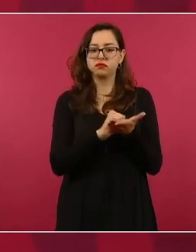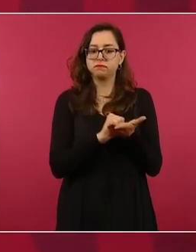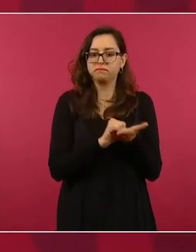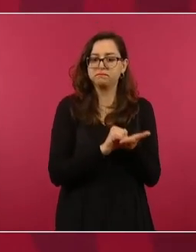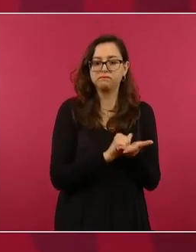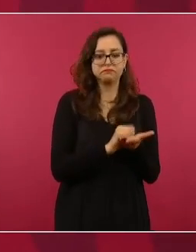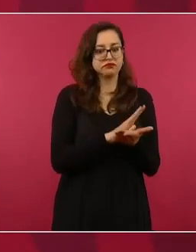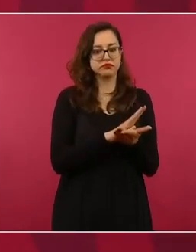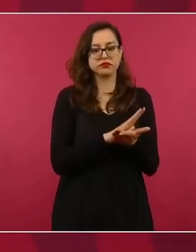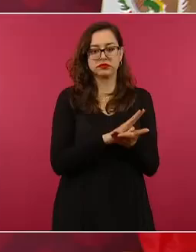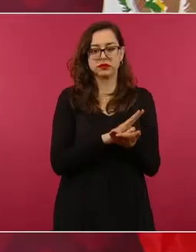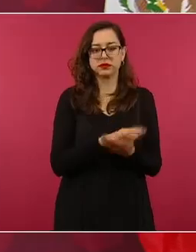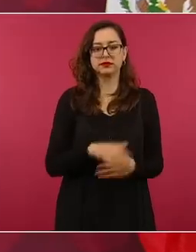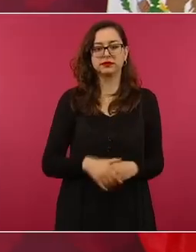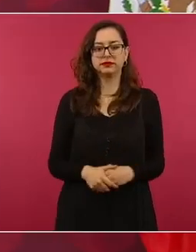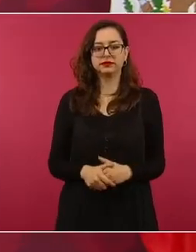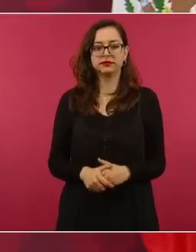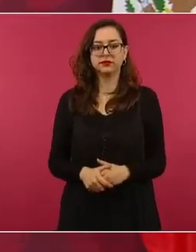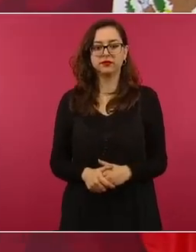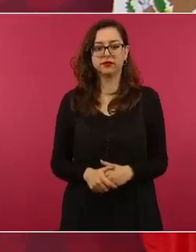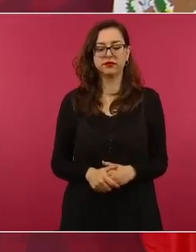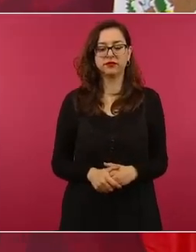Podrán